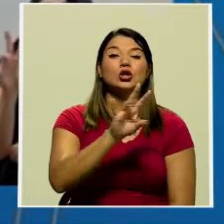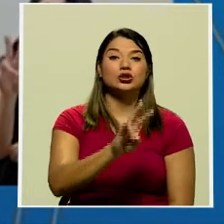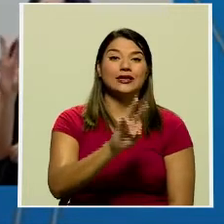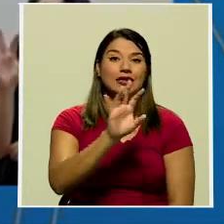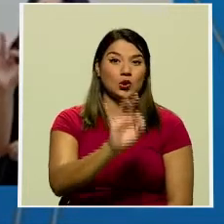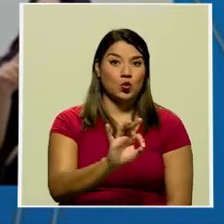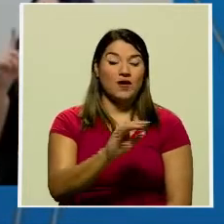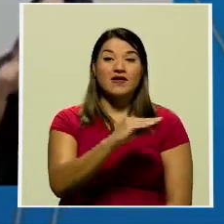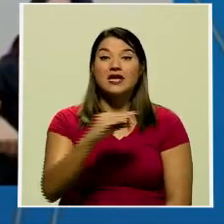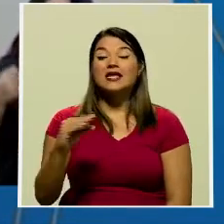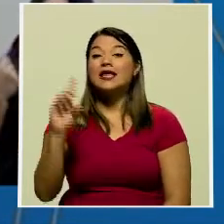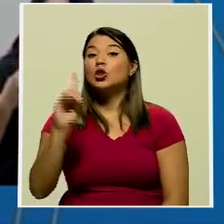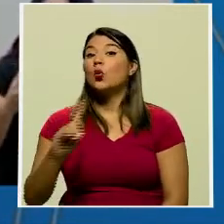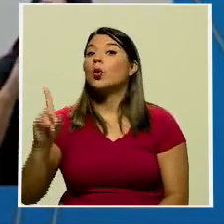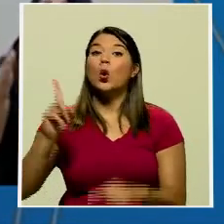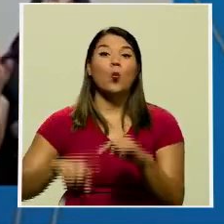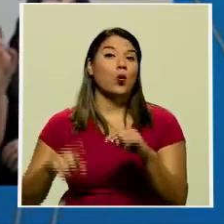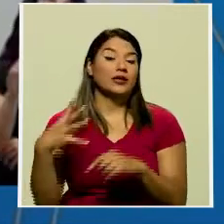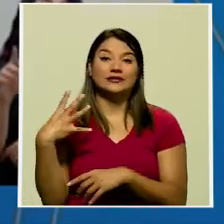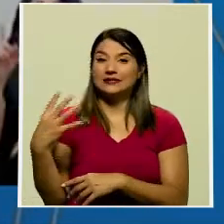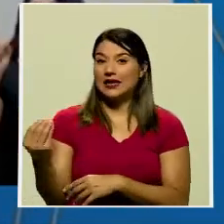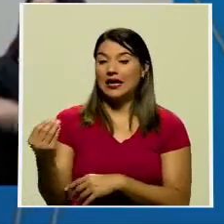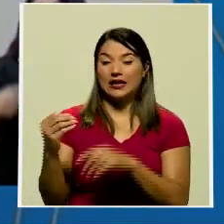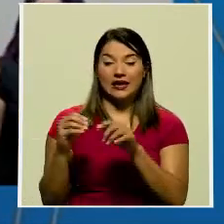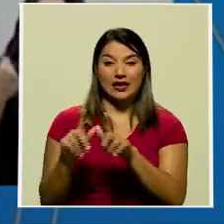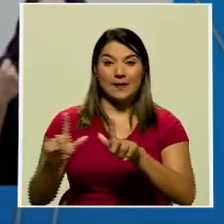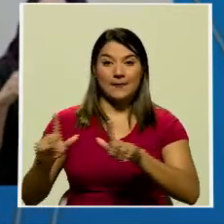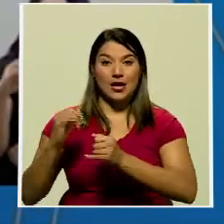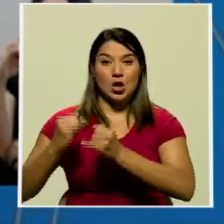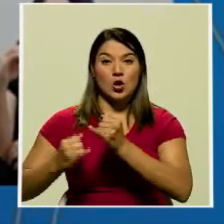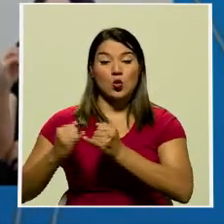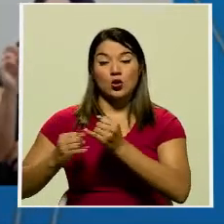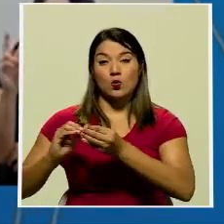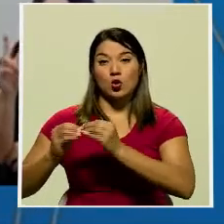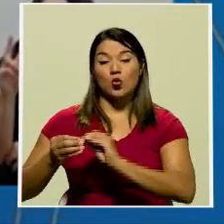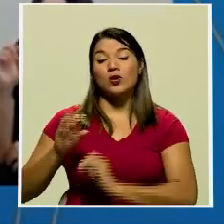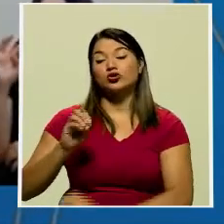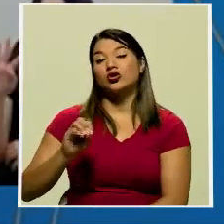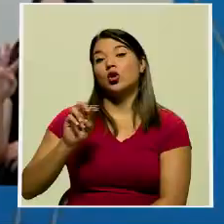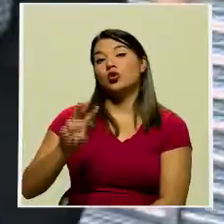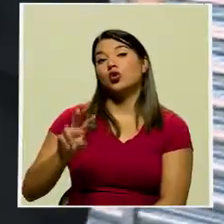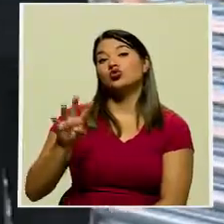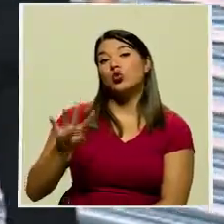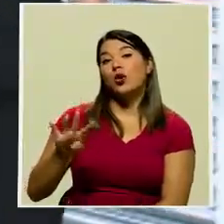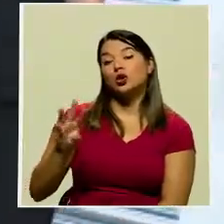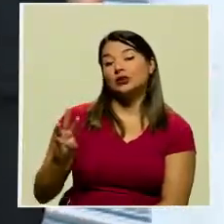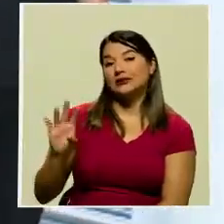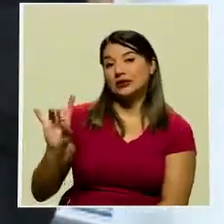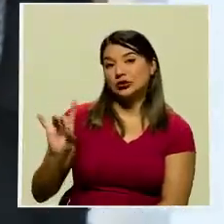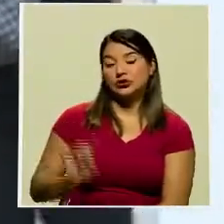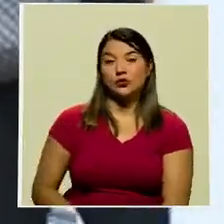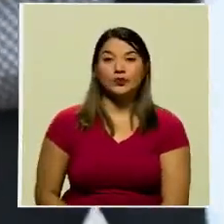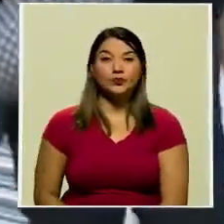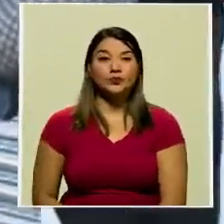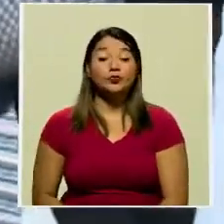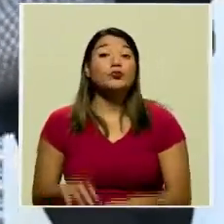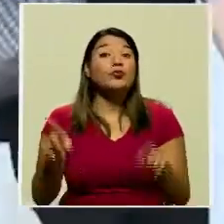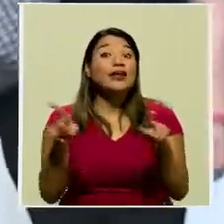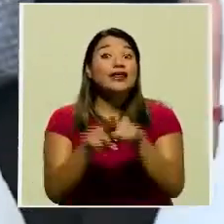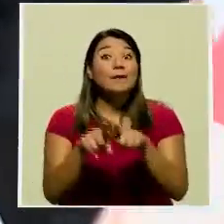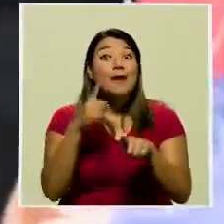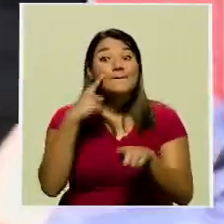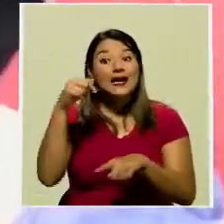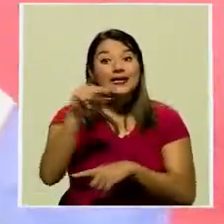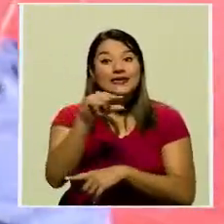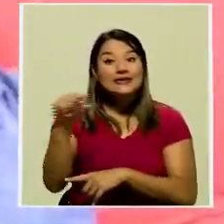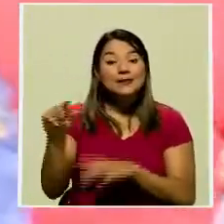y 9. Los domingos no circulan las placas 0, 2, 4, 6 y 8. Por otro lado, para esta semana